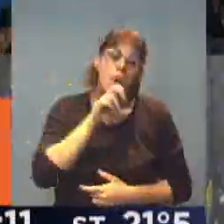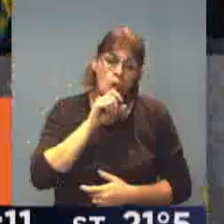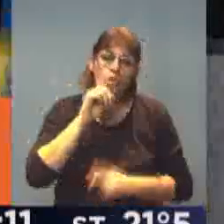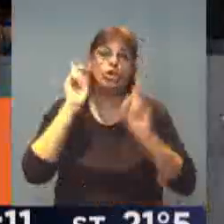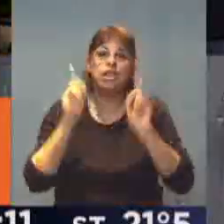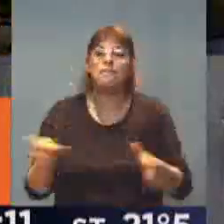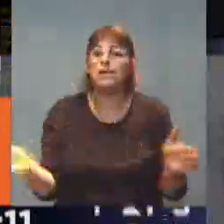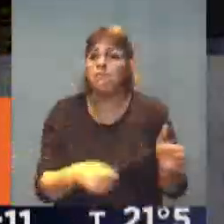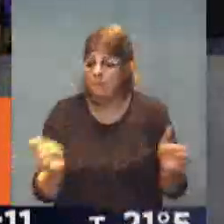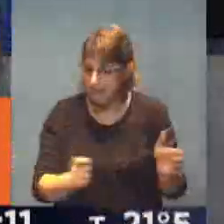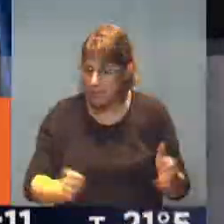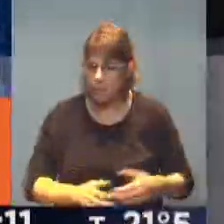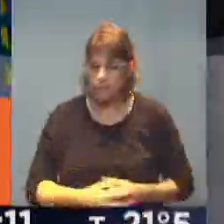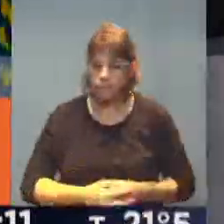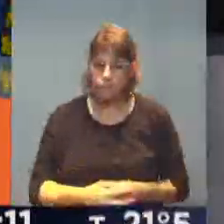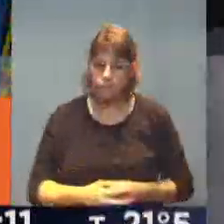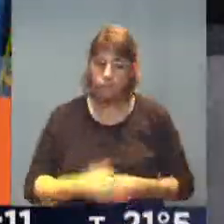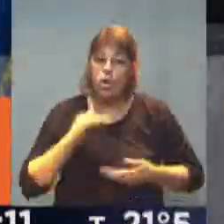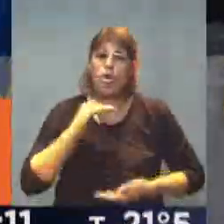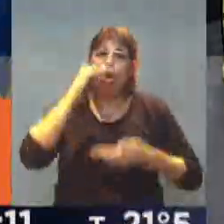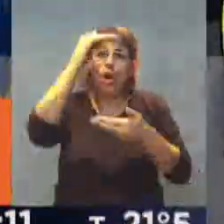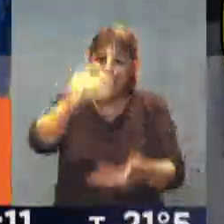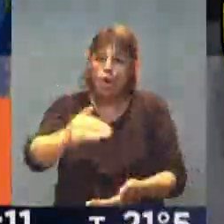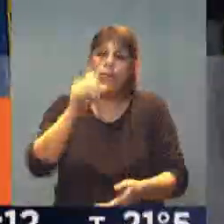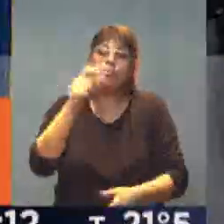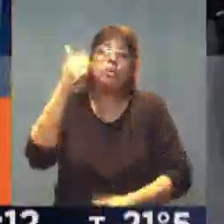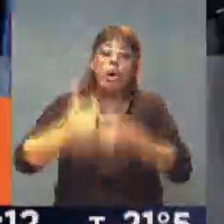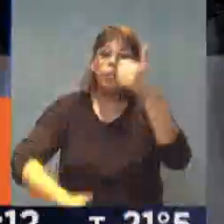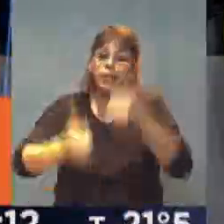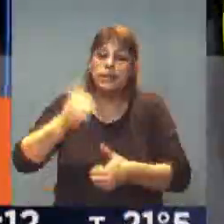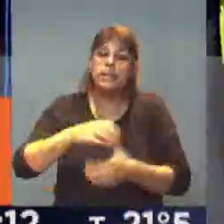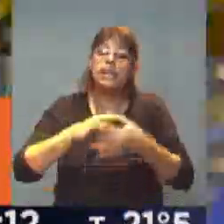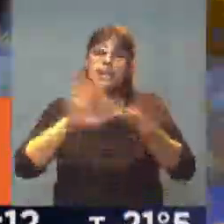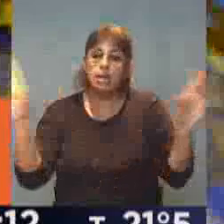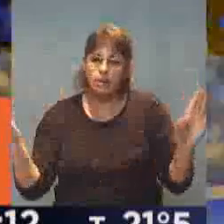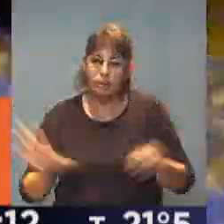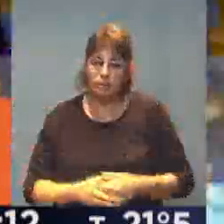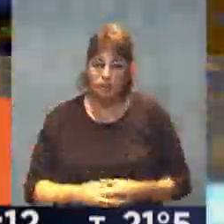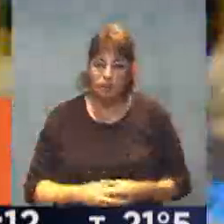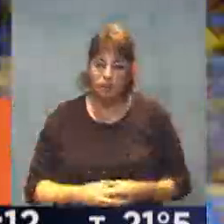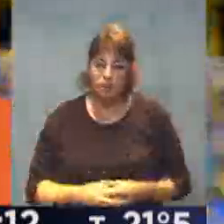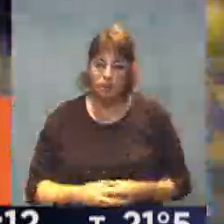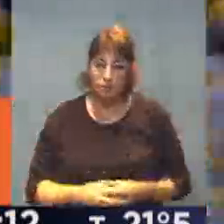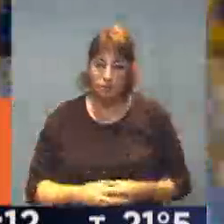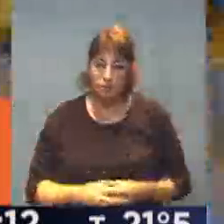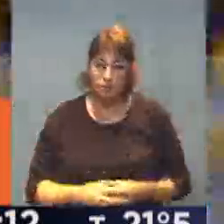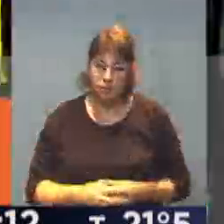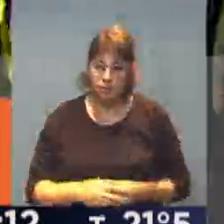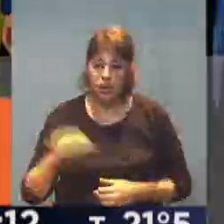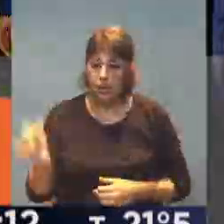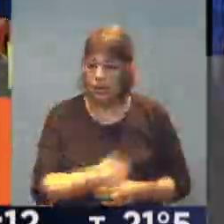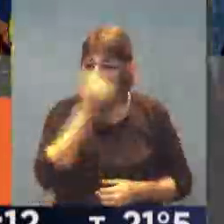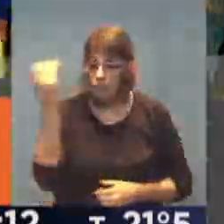inclusive. La copa del torneo de la Independencia en manos de un justo